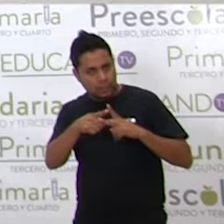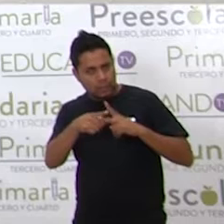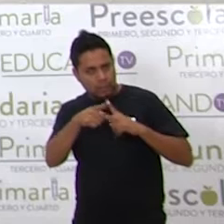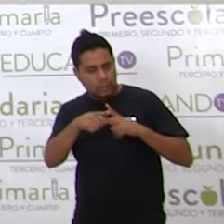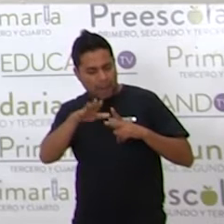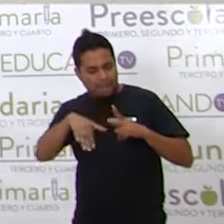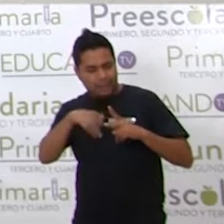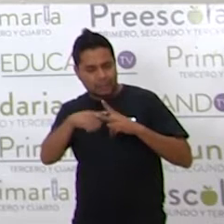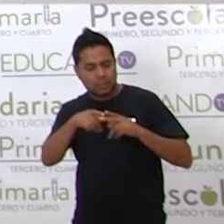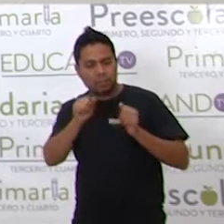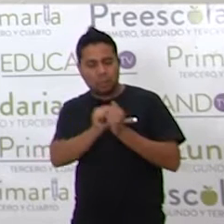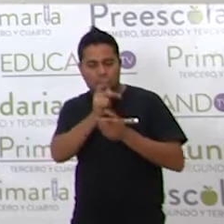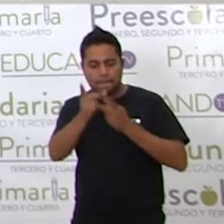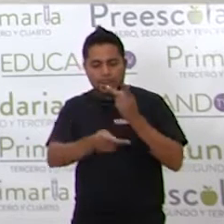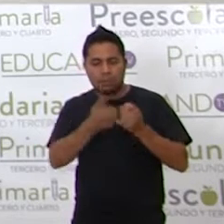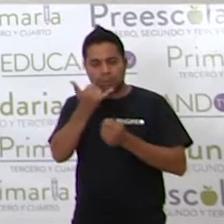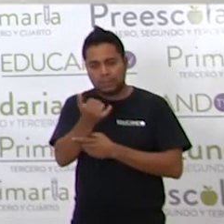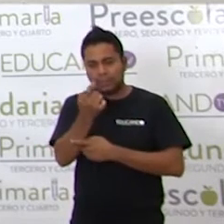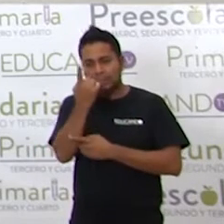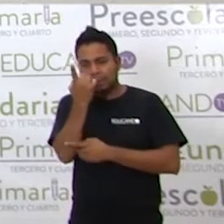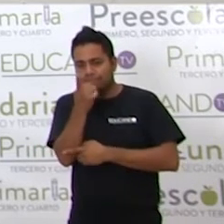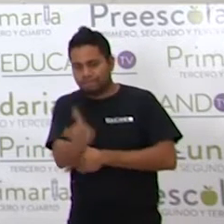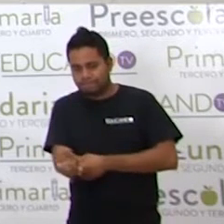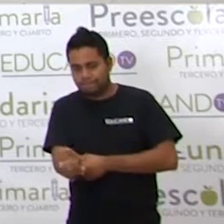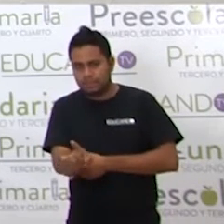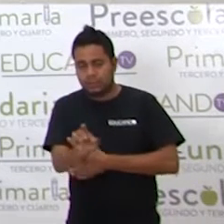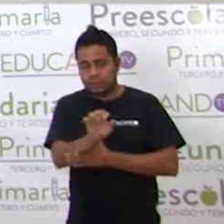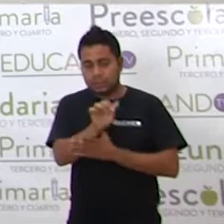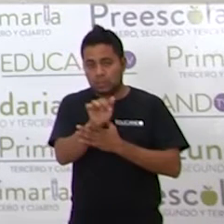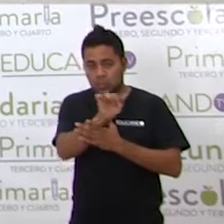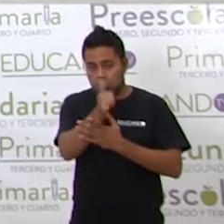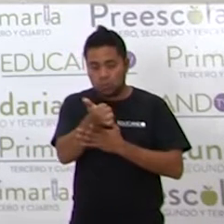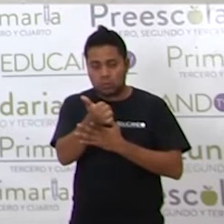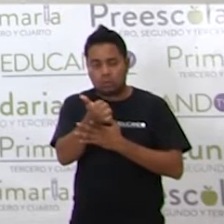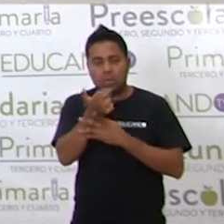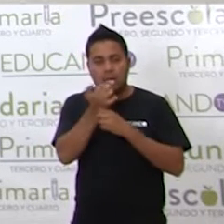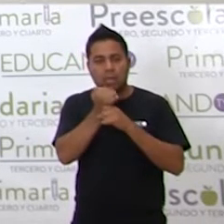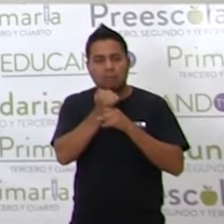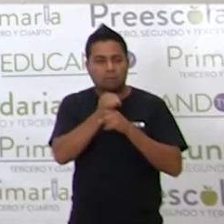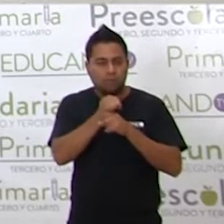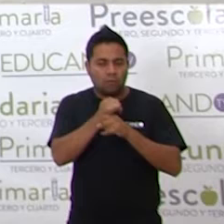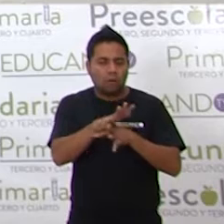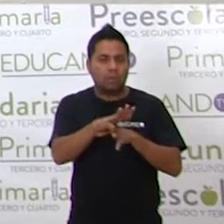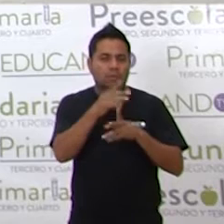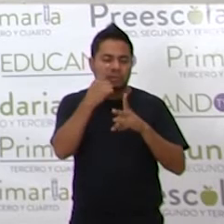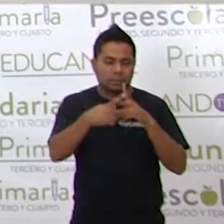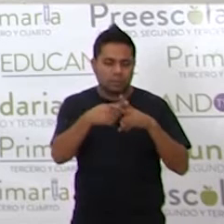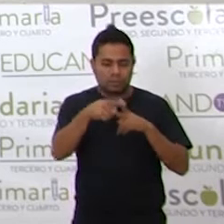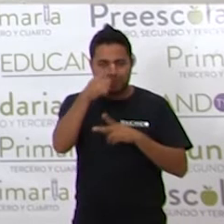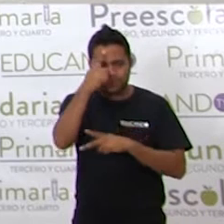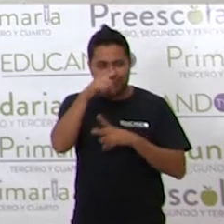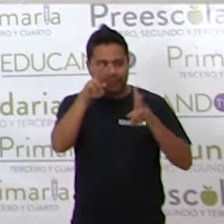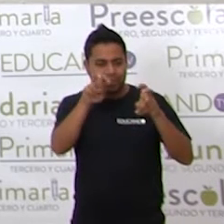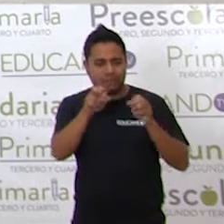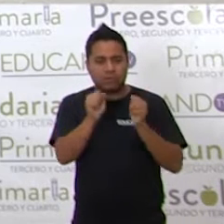Ahora vamos a ver otra información de unas niñas.